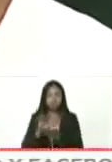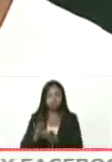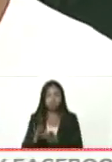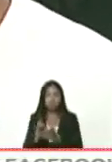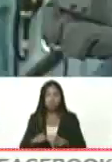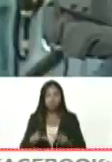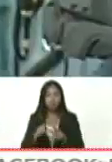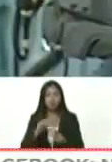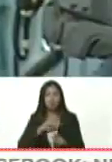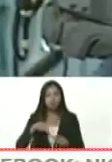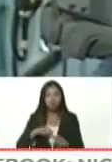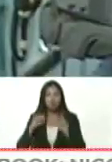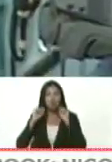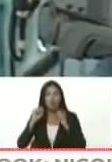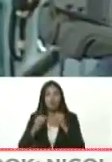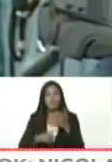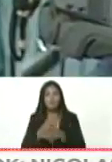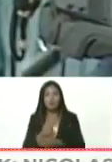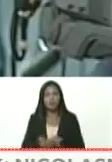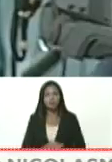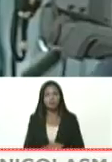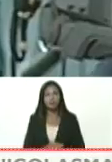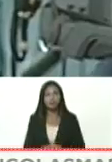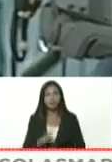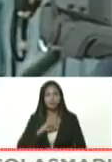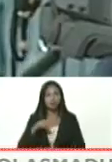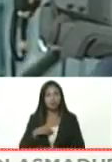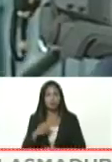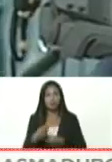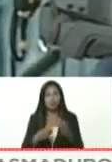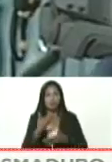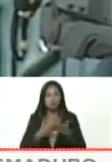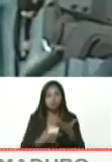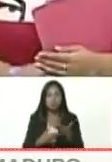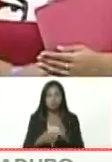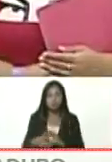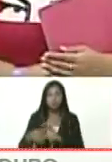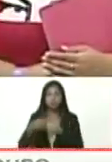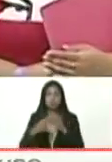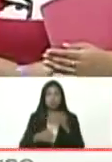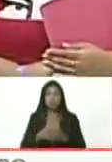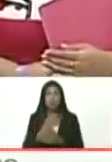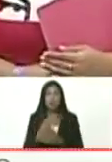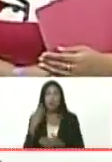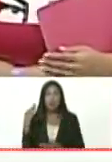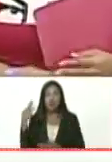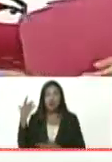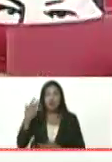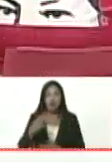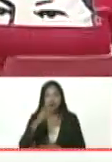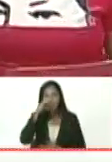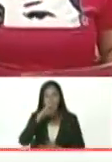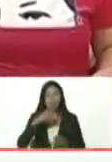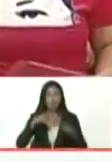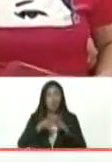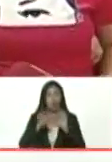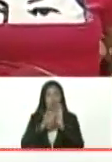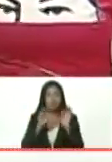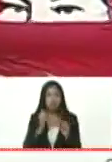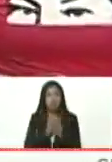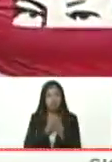todos dentro de lo que es el PCV. Nosotros como tal estamos vinculados desde hace muchos años. Conozco el